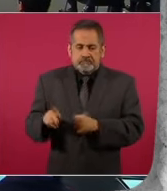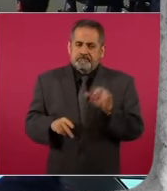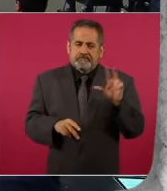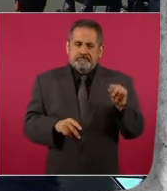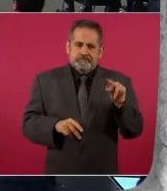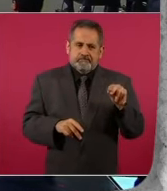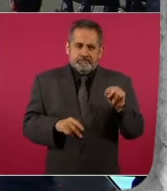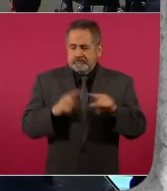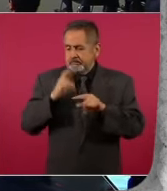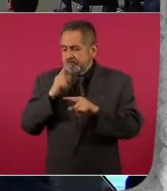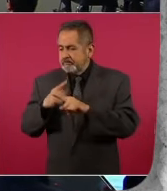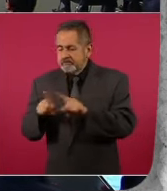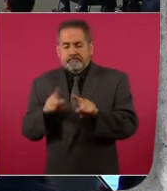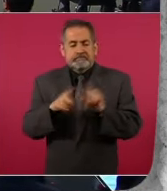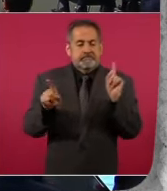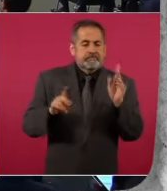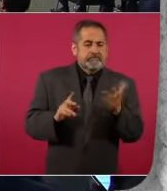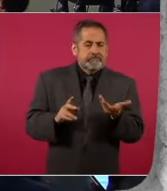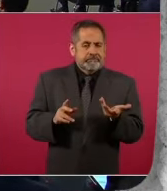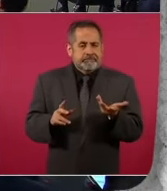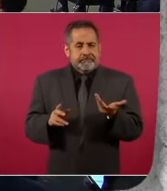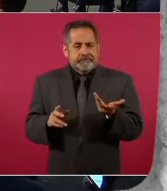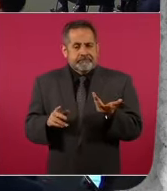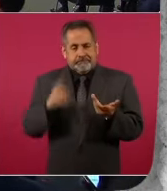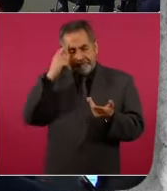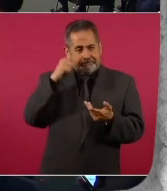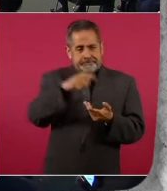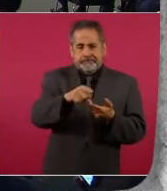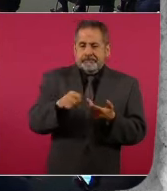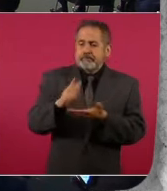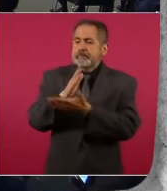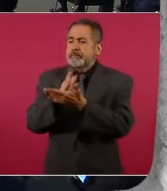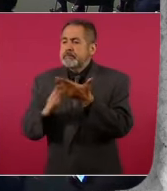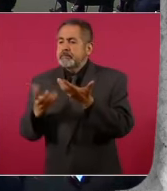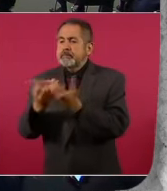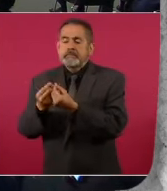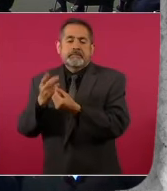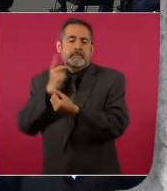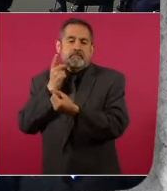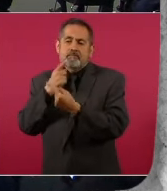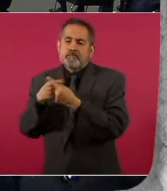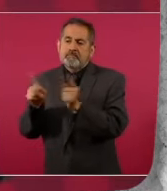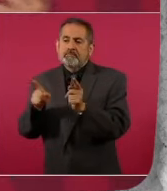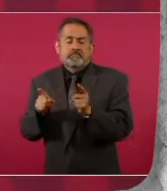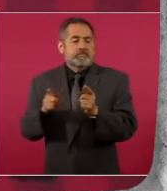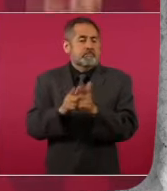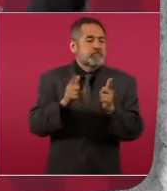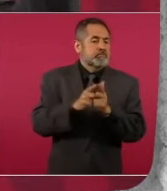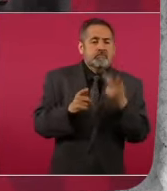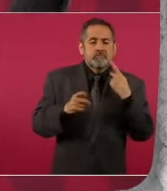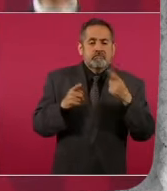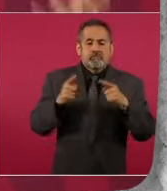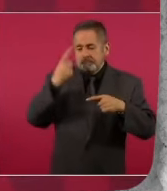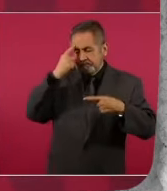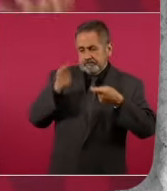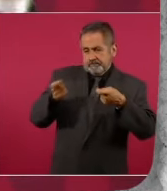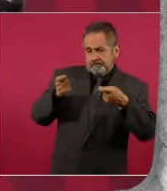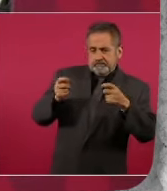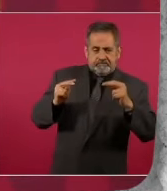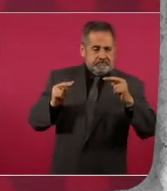¿sí?, de presidente para diputado, para que haya un